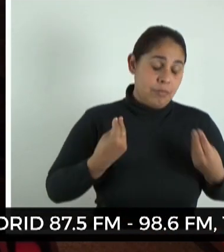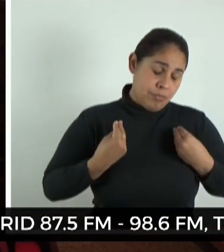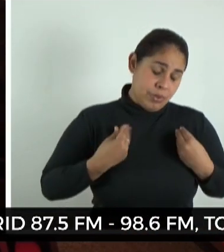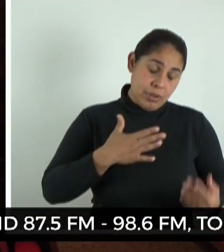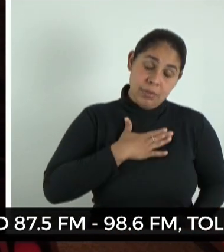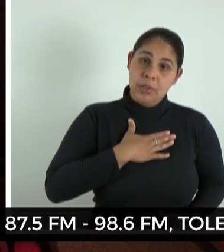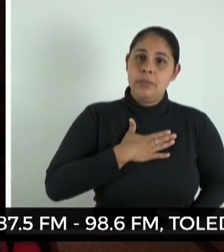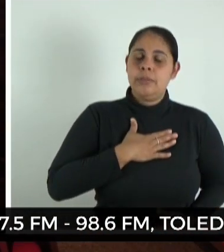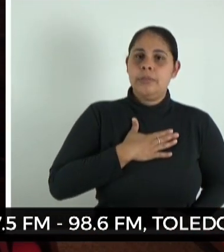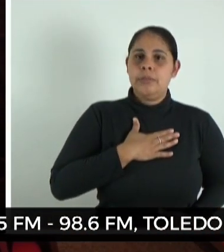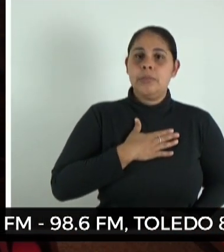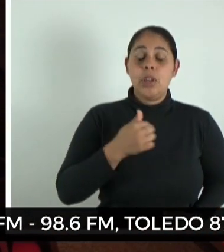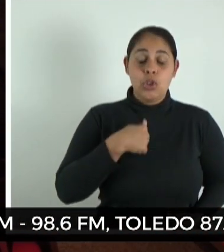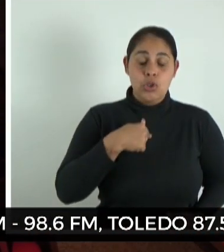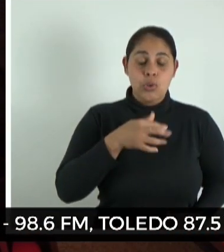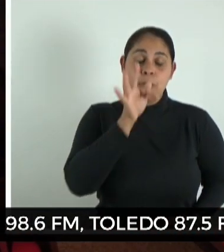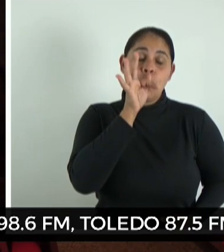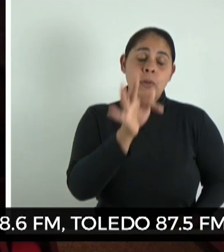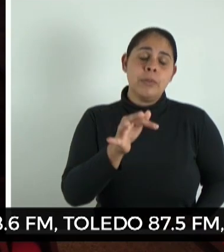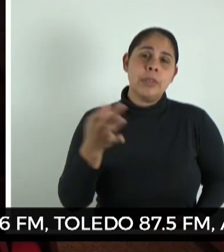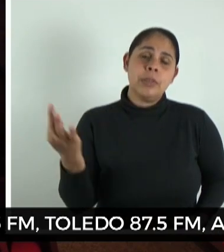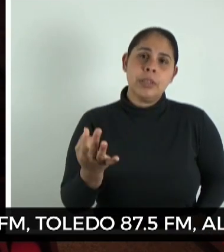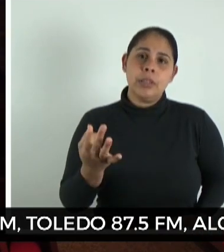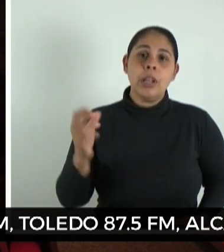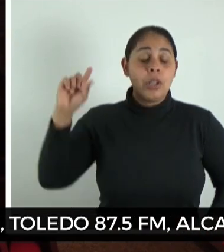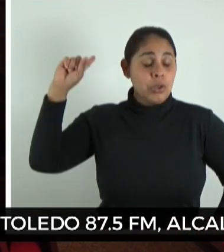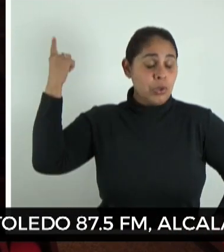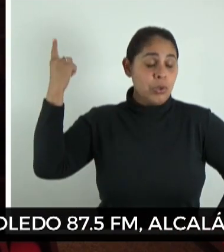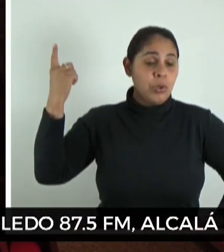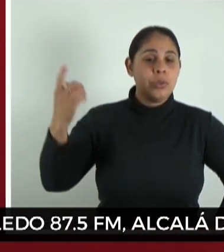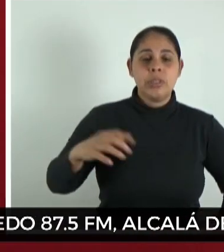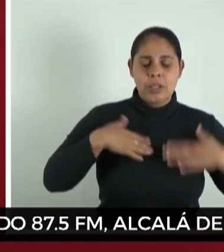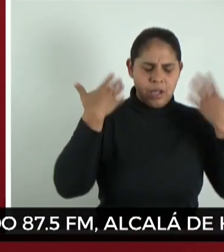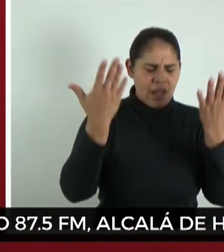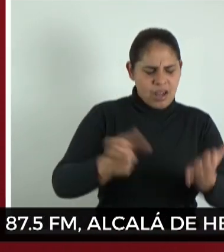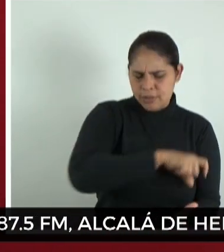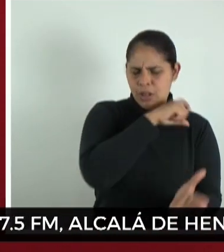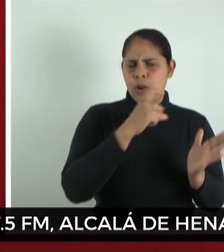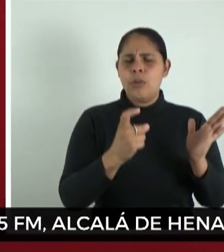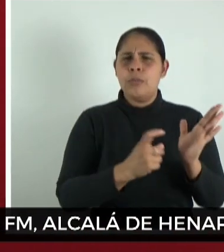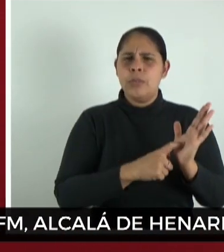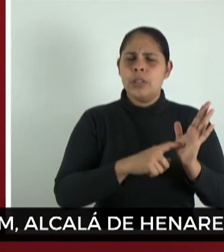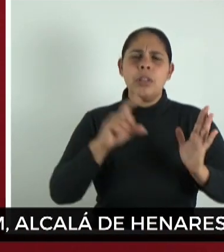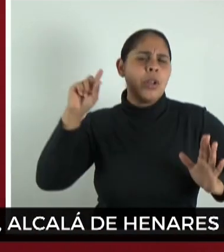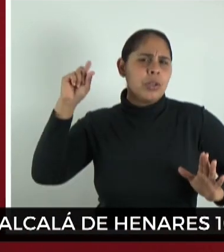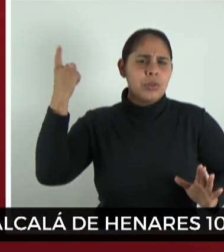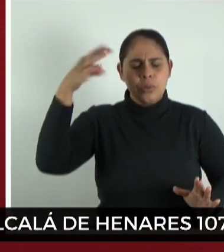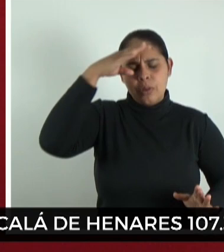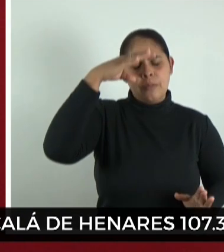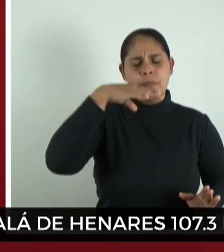Y le prometo una cosa: el Dios de toda gracia, el Padre de